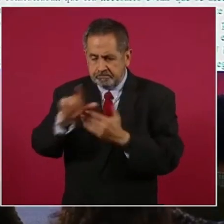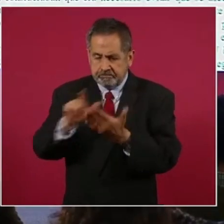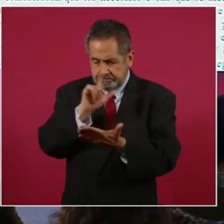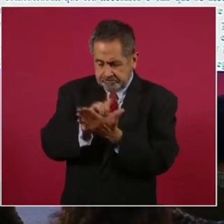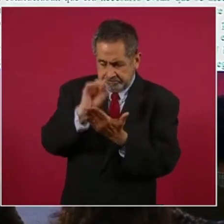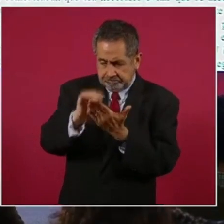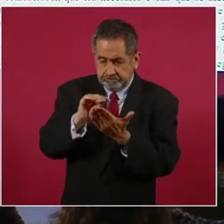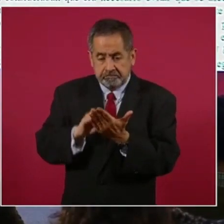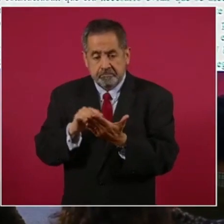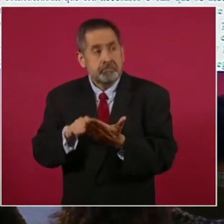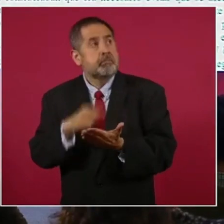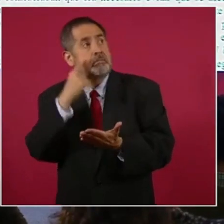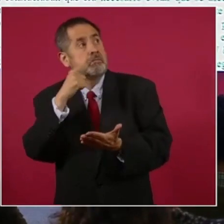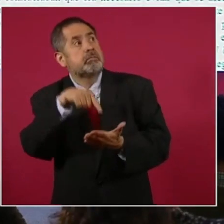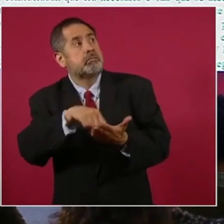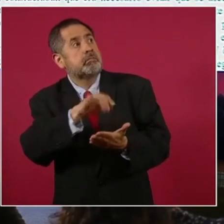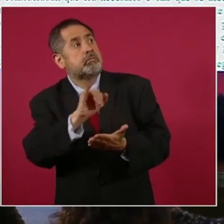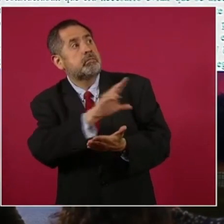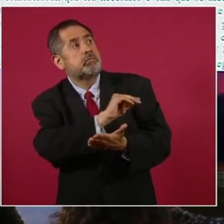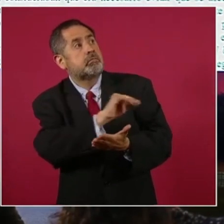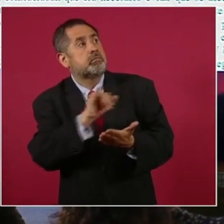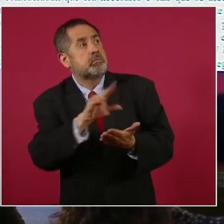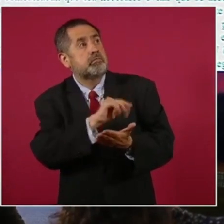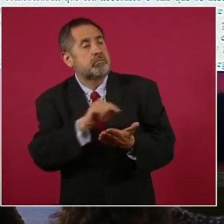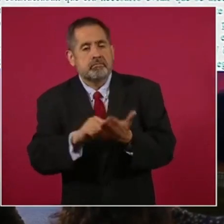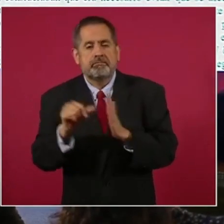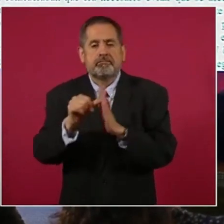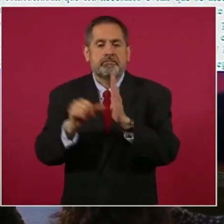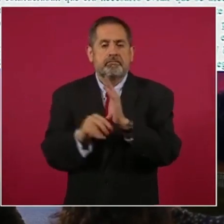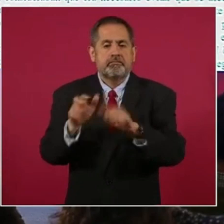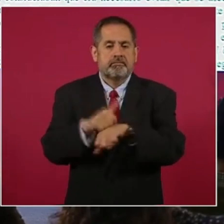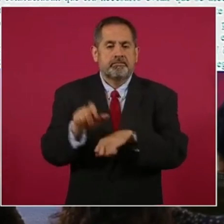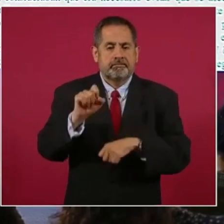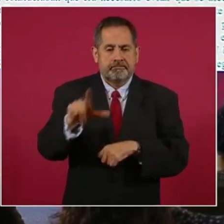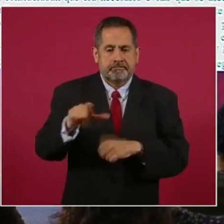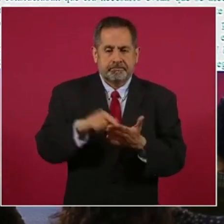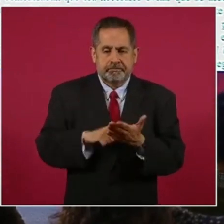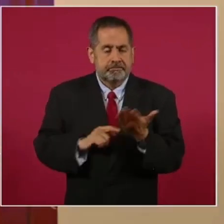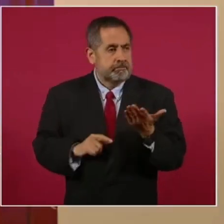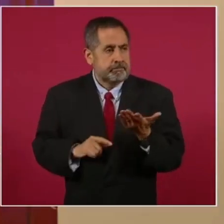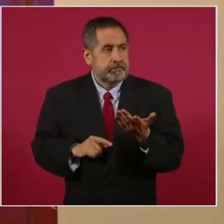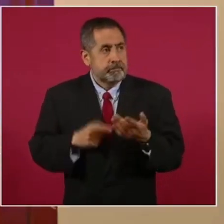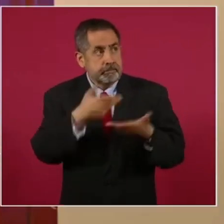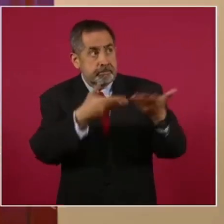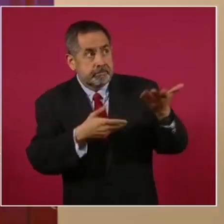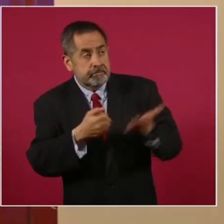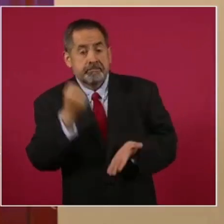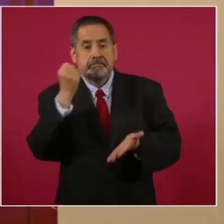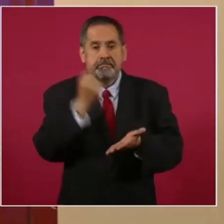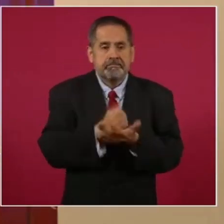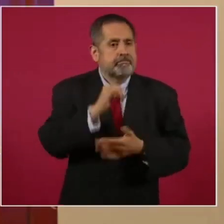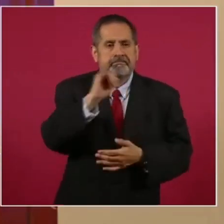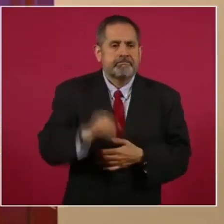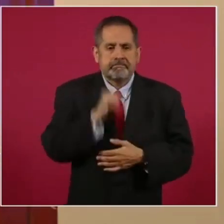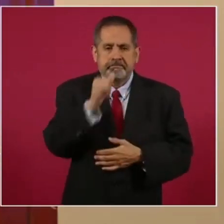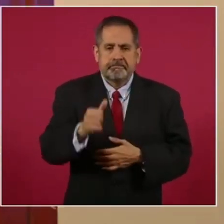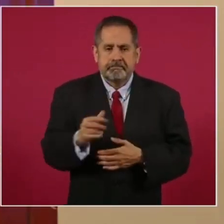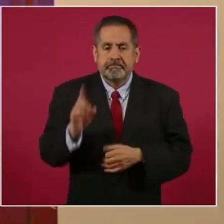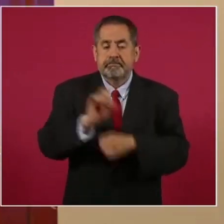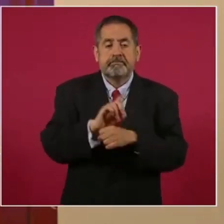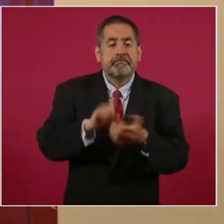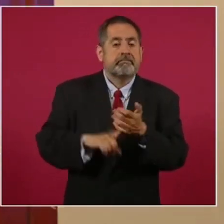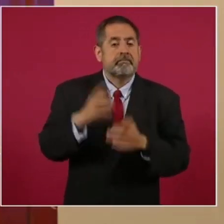para reglamentar el 27, que finalmente nunca se aprobaron. Incluso el 9 de